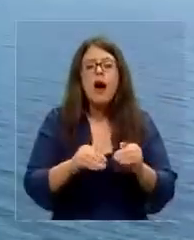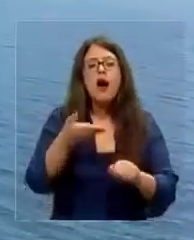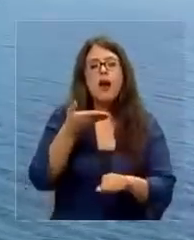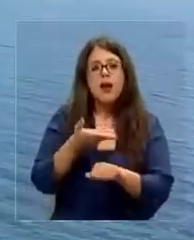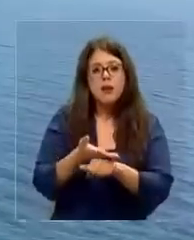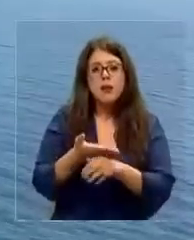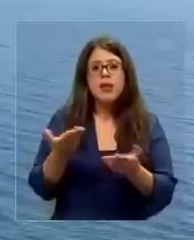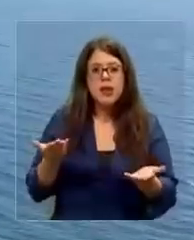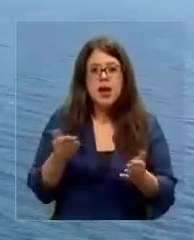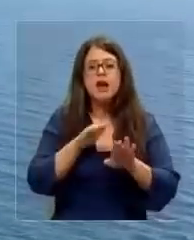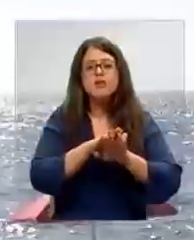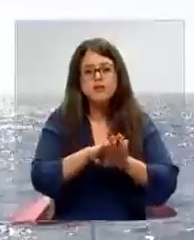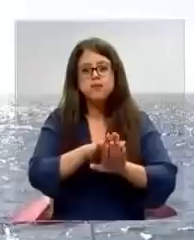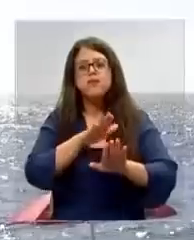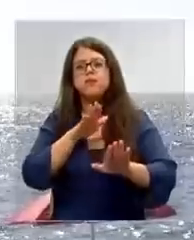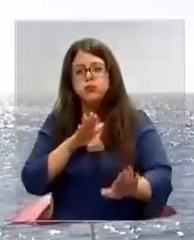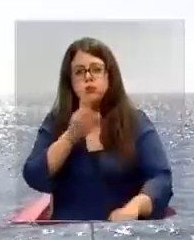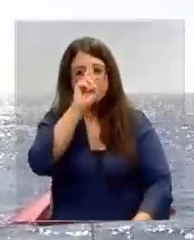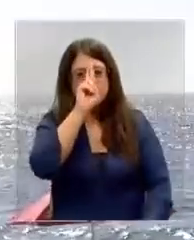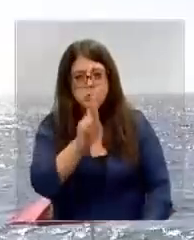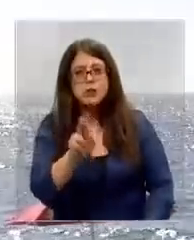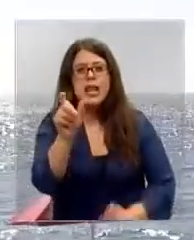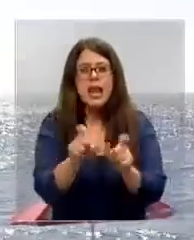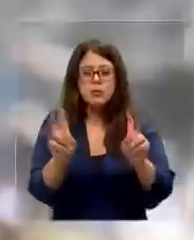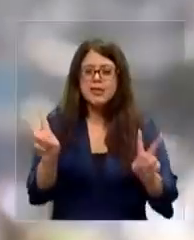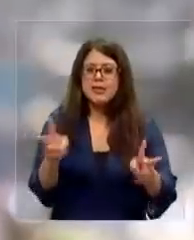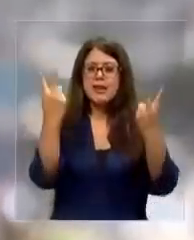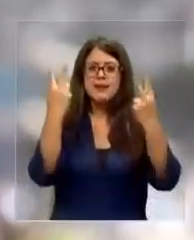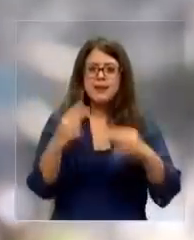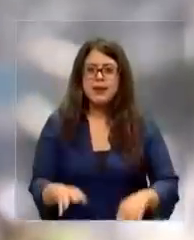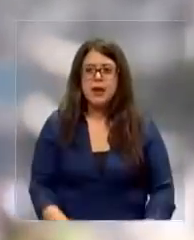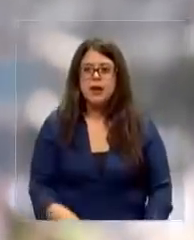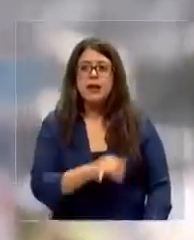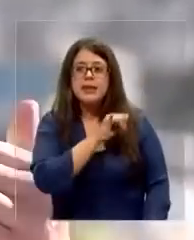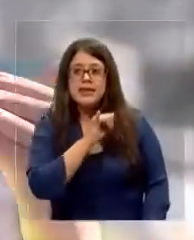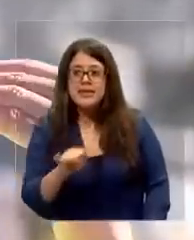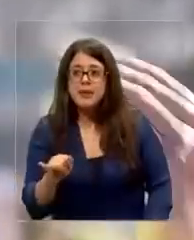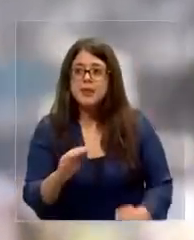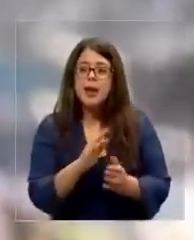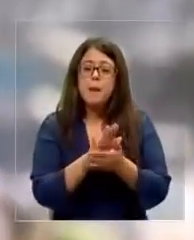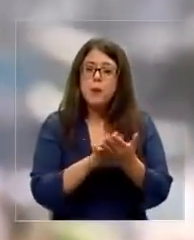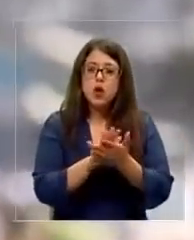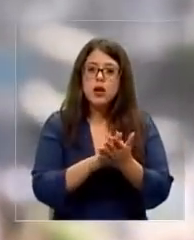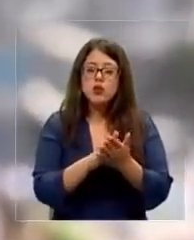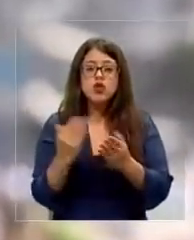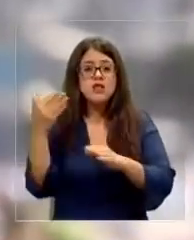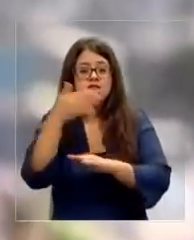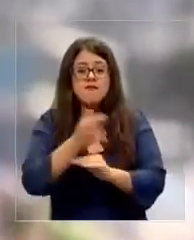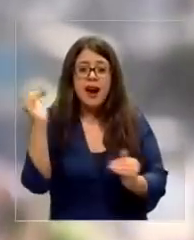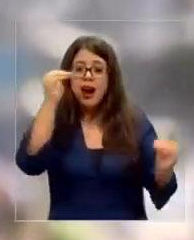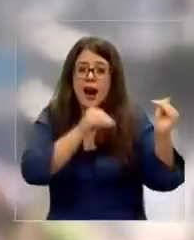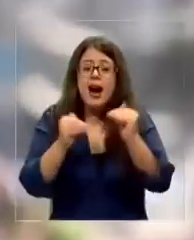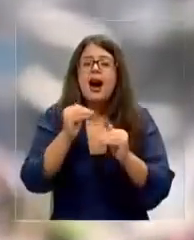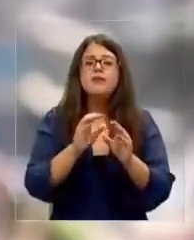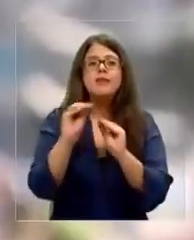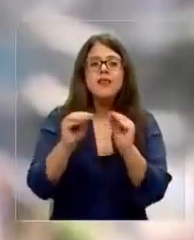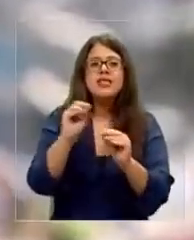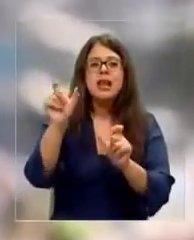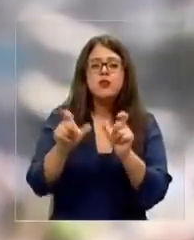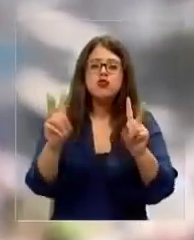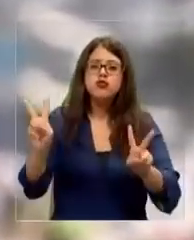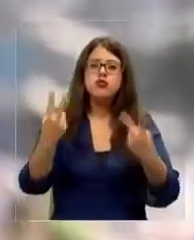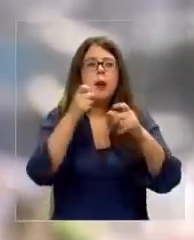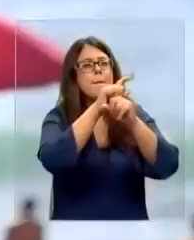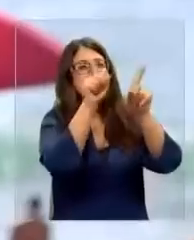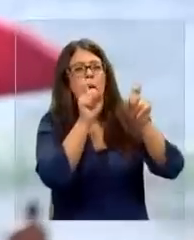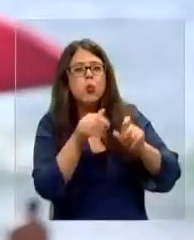principal es a la prevención y a respetar a los salvavidas. Siempre procurar en el caso de que si van a entrar a nadar, avisar a los salvavidas,